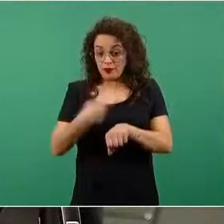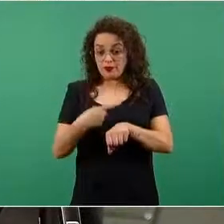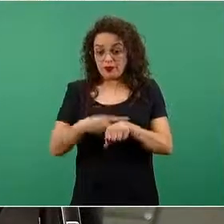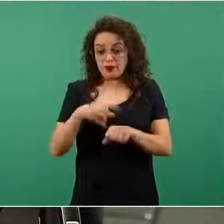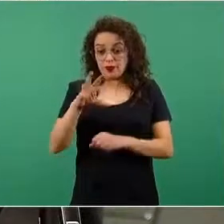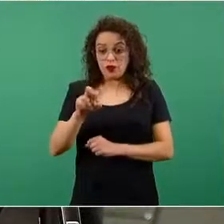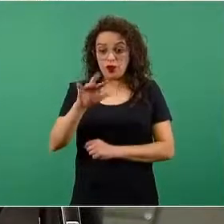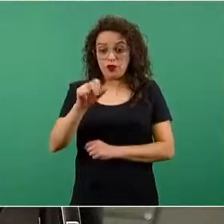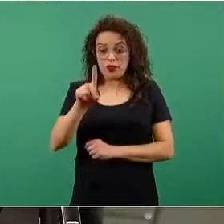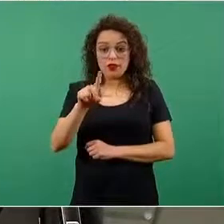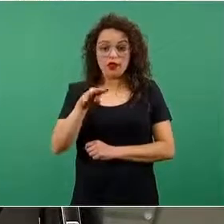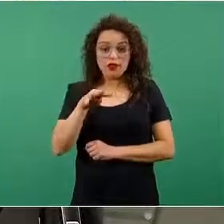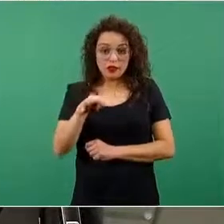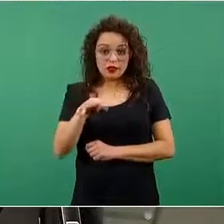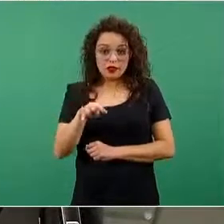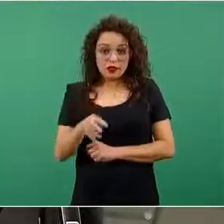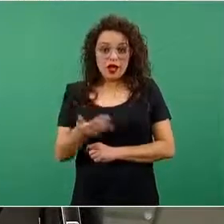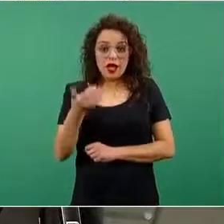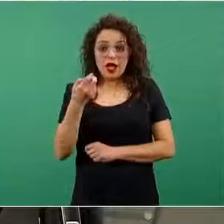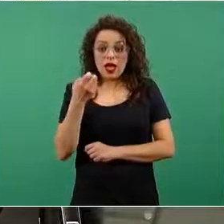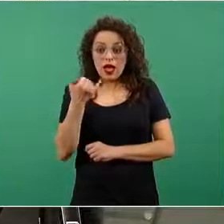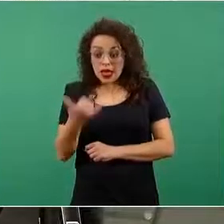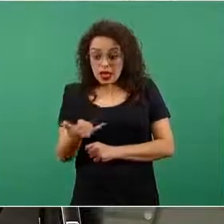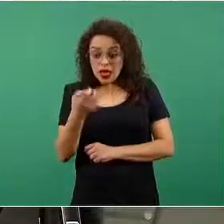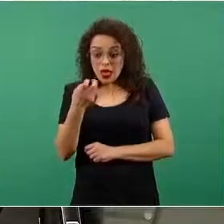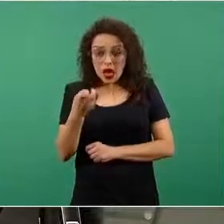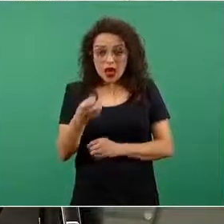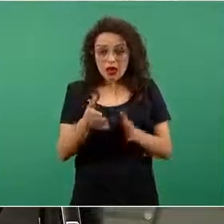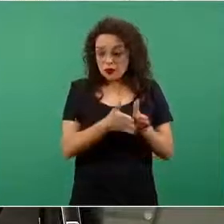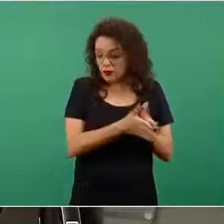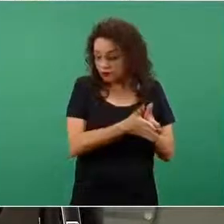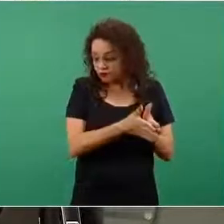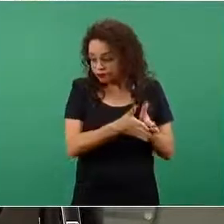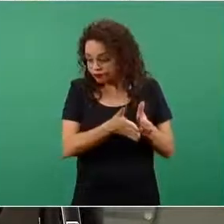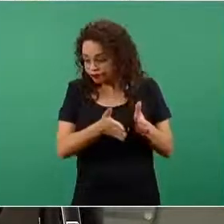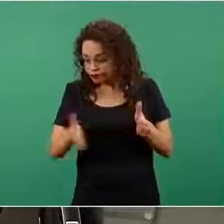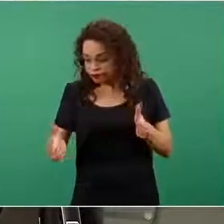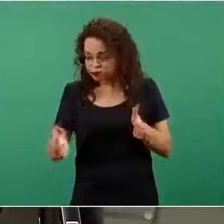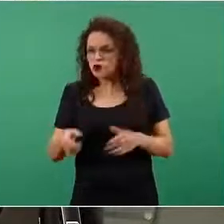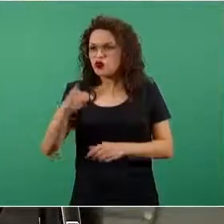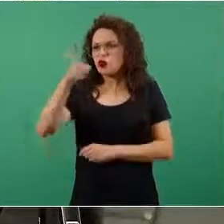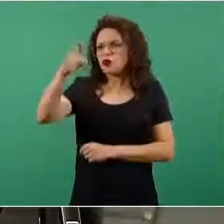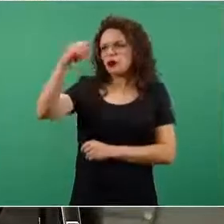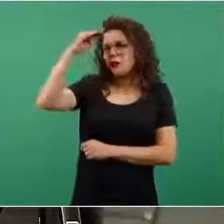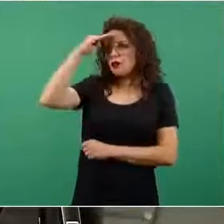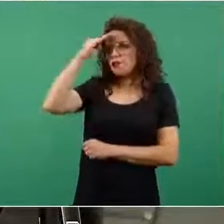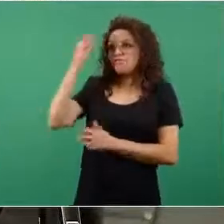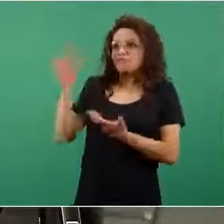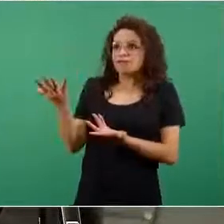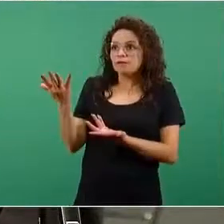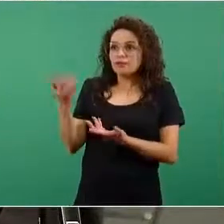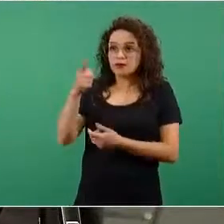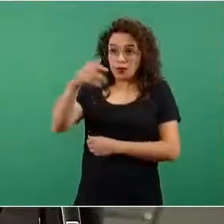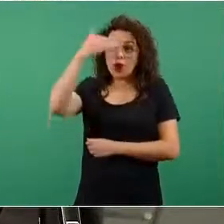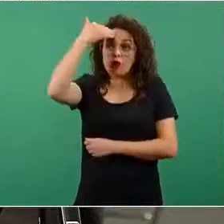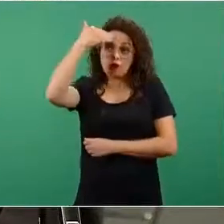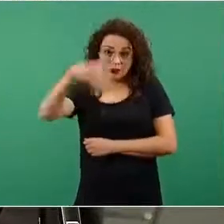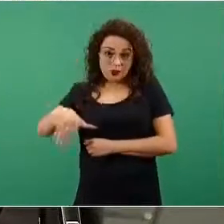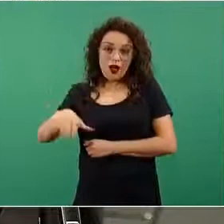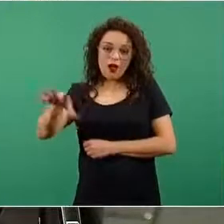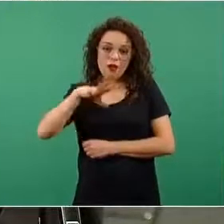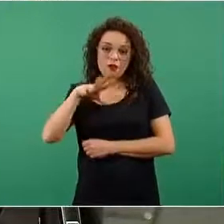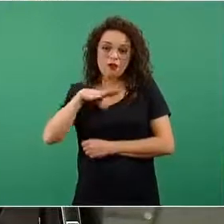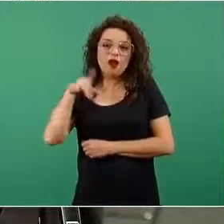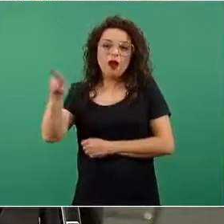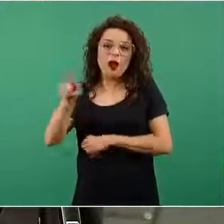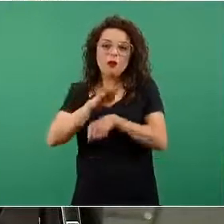COVID-19? Y en este mismo trayecto, ¿qué le hizo pensar? Usted tiene una ventaja versus los que no somos médicos, pudo detectar